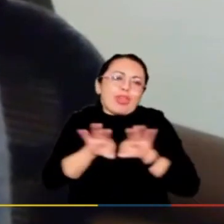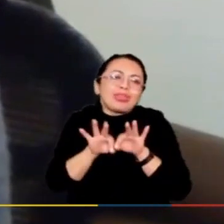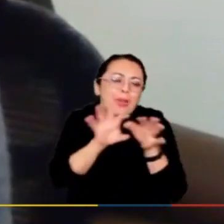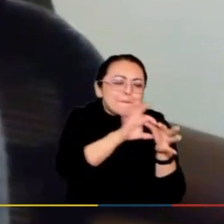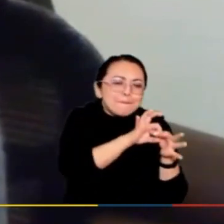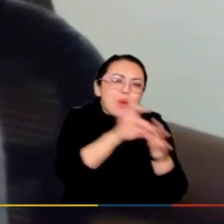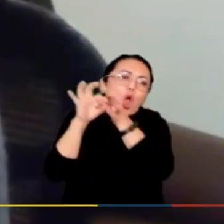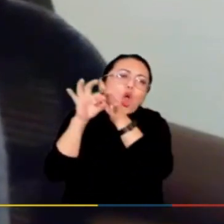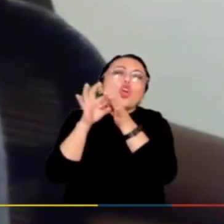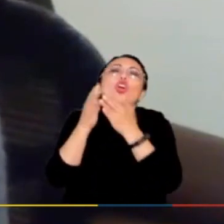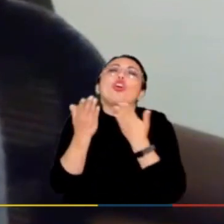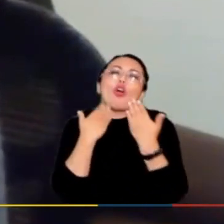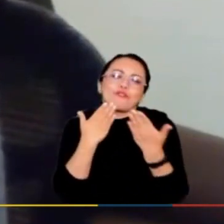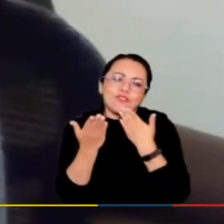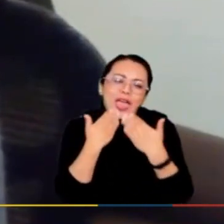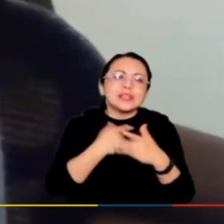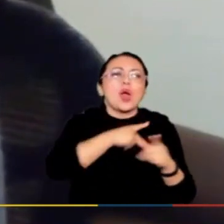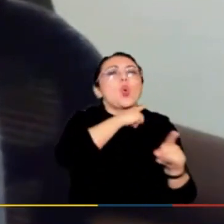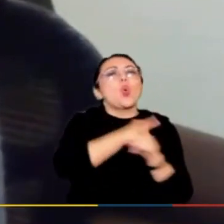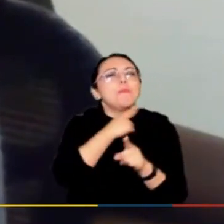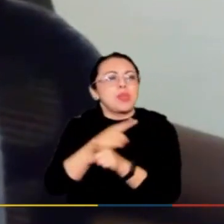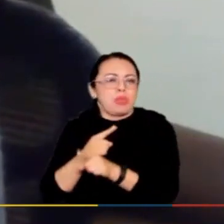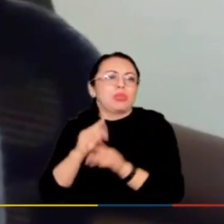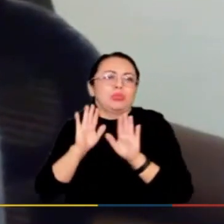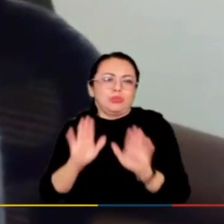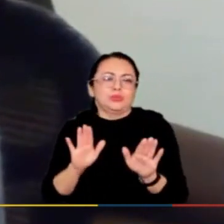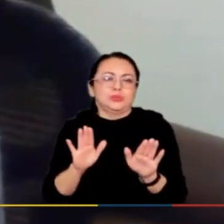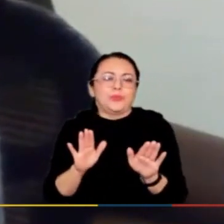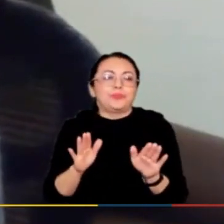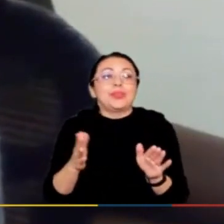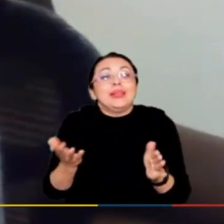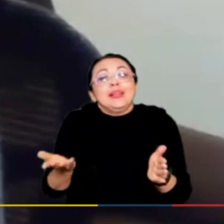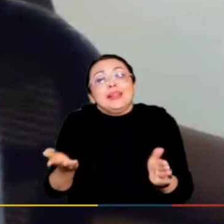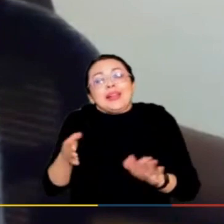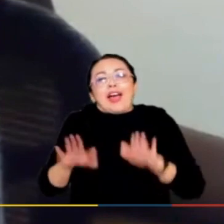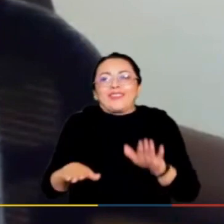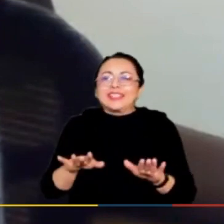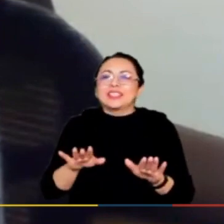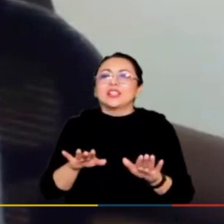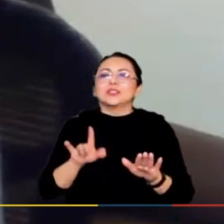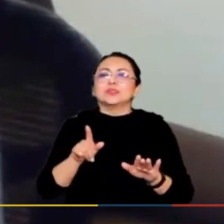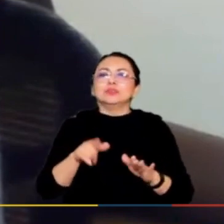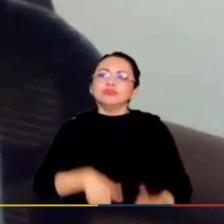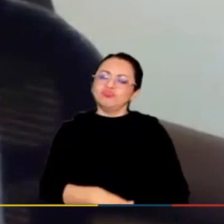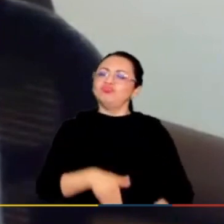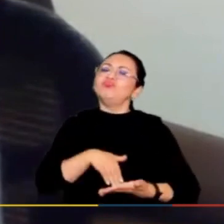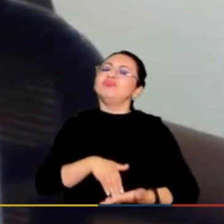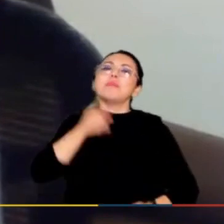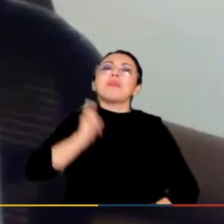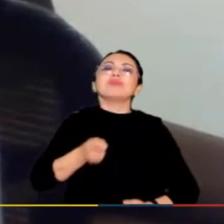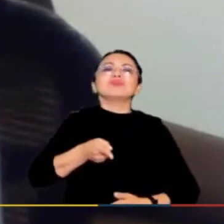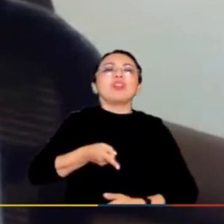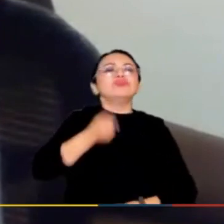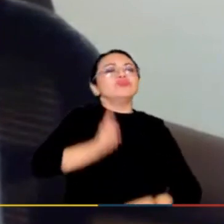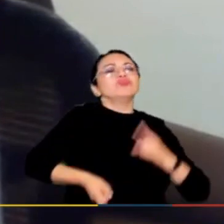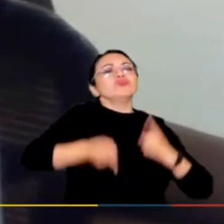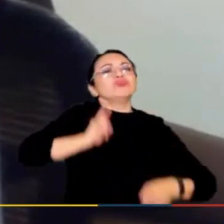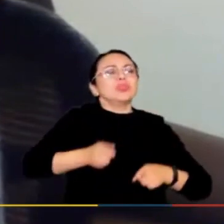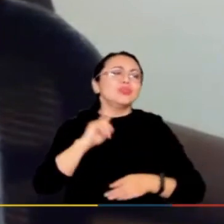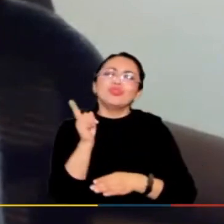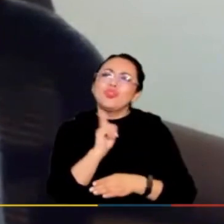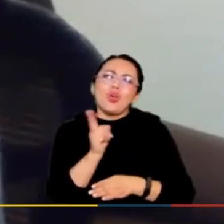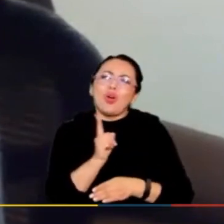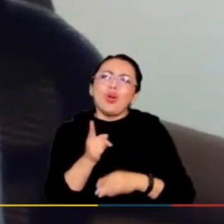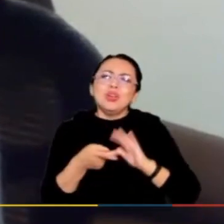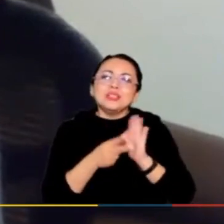pues que implican que muchas veces no sea un ejercicio de posición dominante, sino el ejercicio de